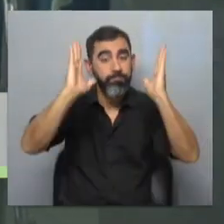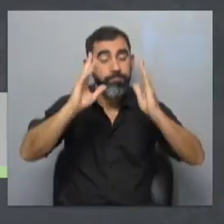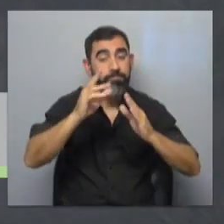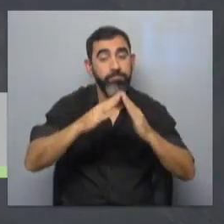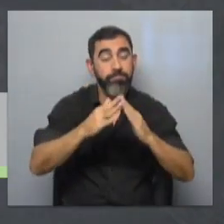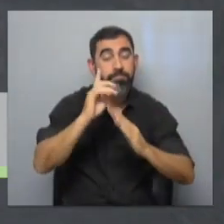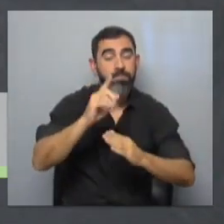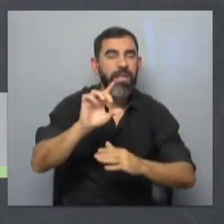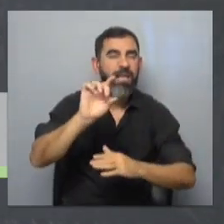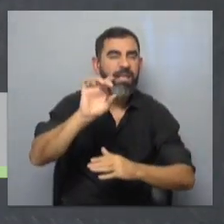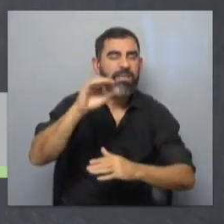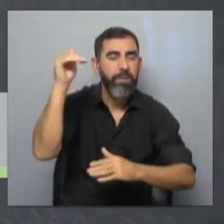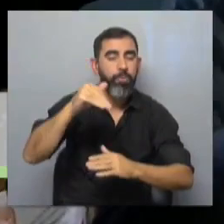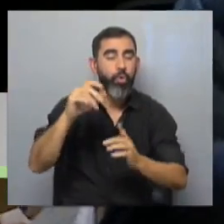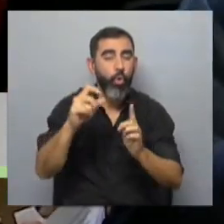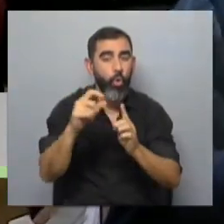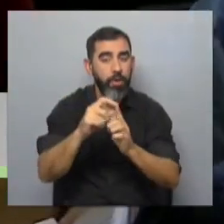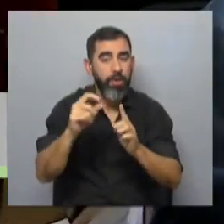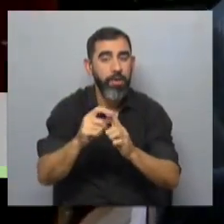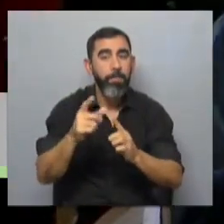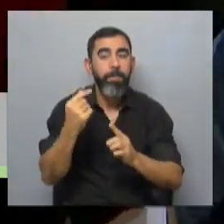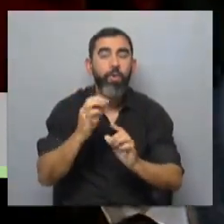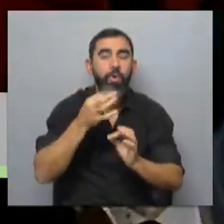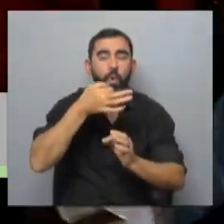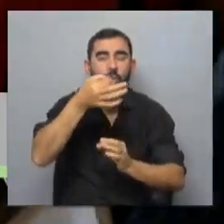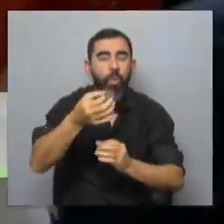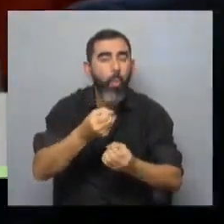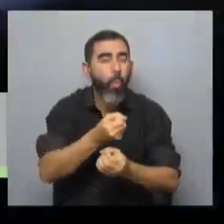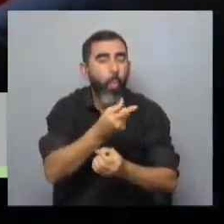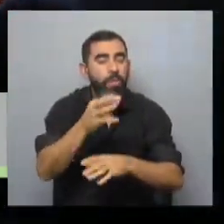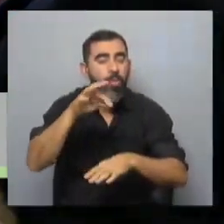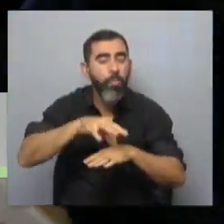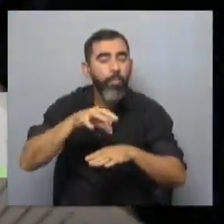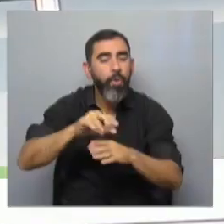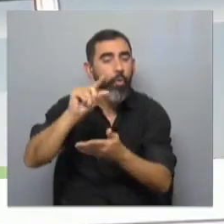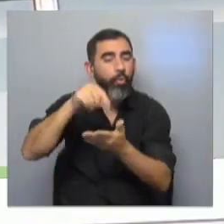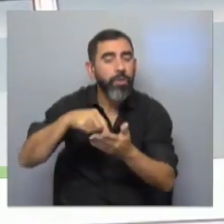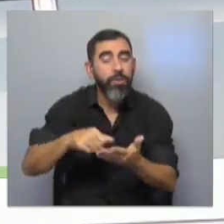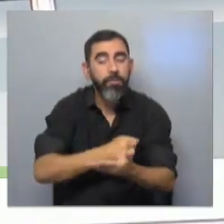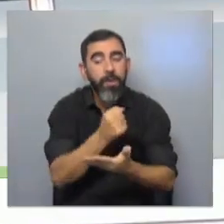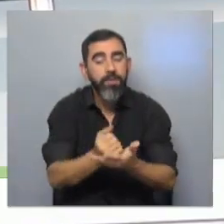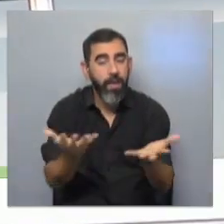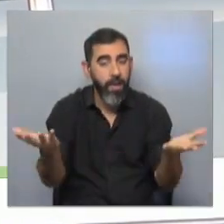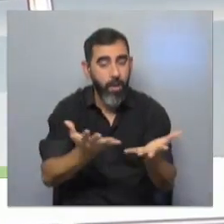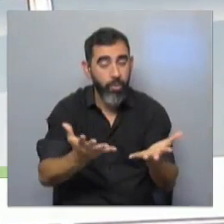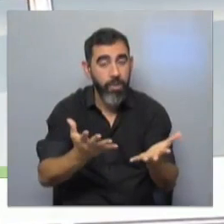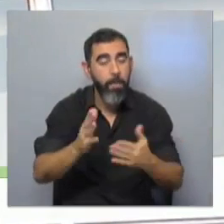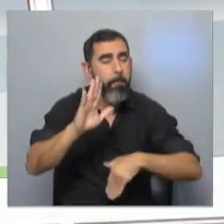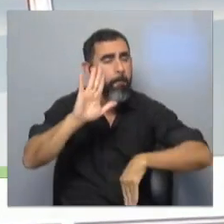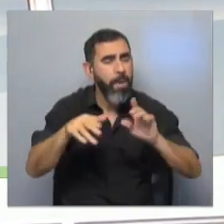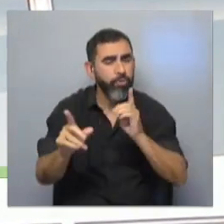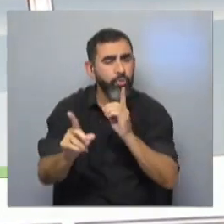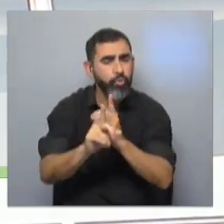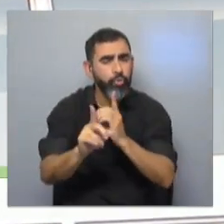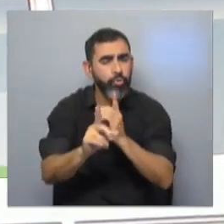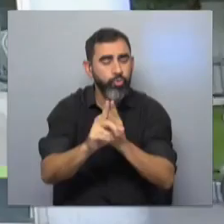por más de 15 millones de dólares, pero que no supo precisar cuántos puestos médicos y no médicos absorbió hasta el momento. Fue la mutualista que más